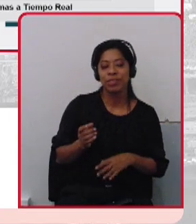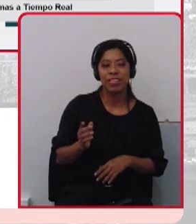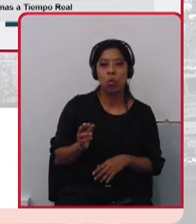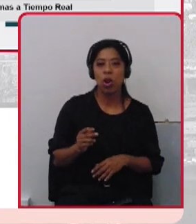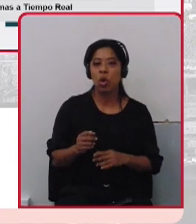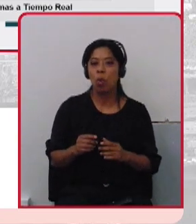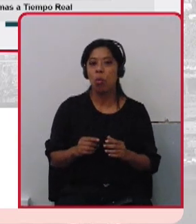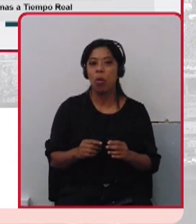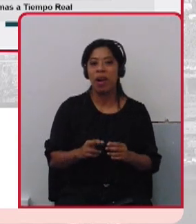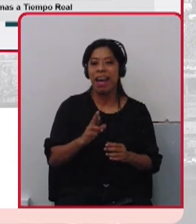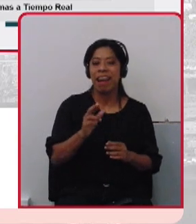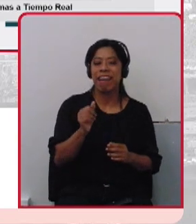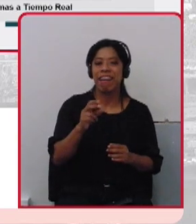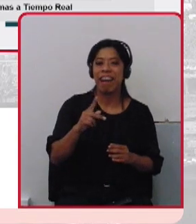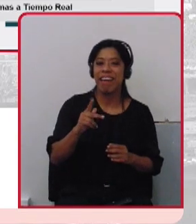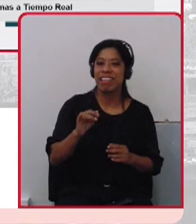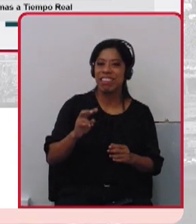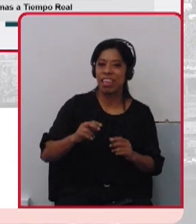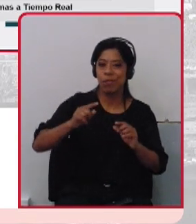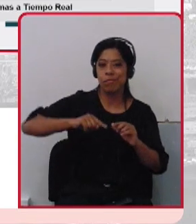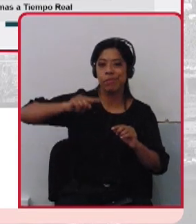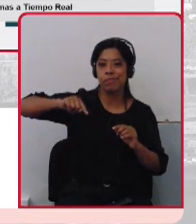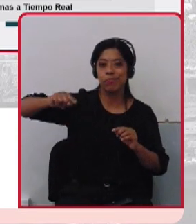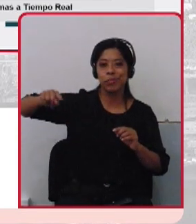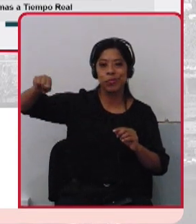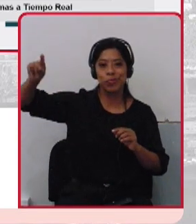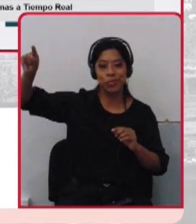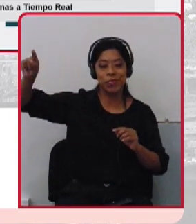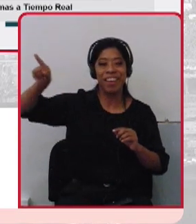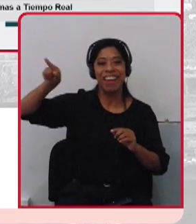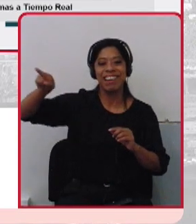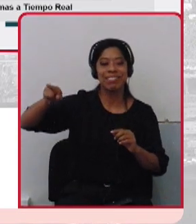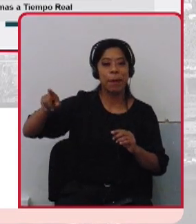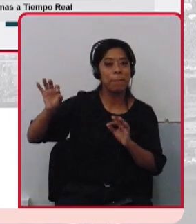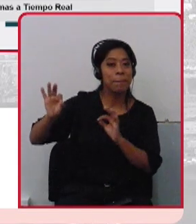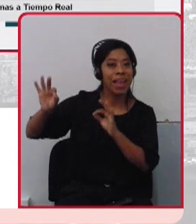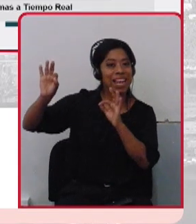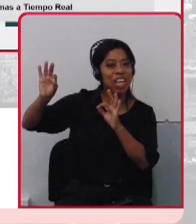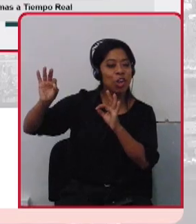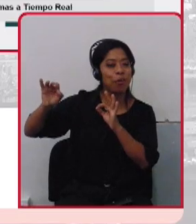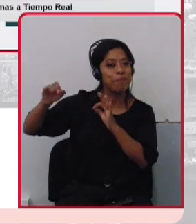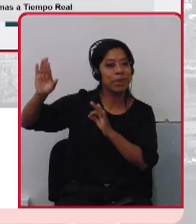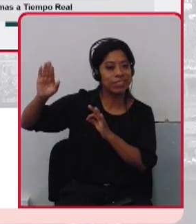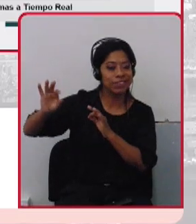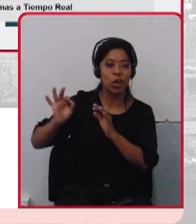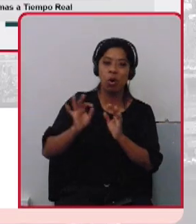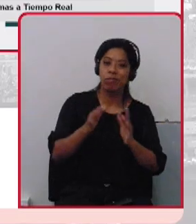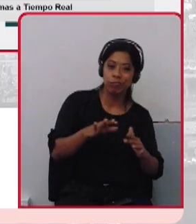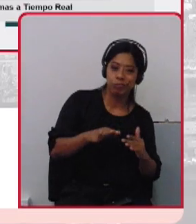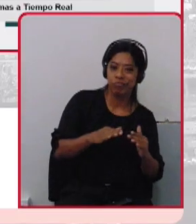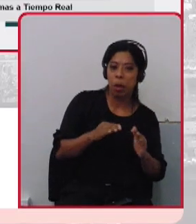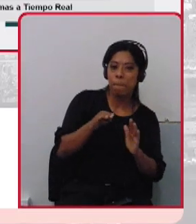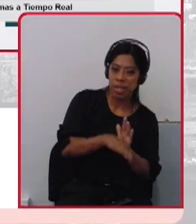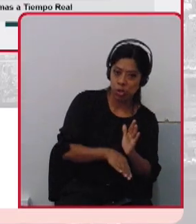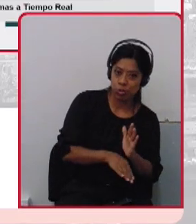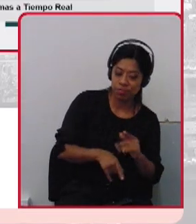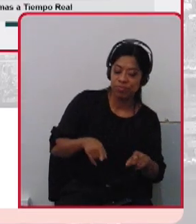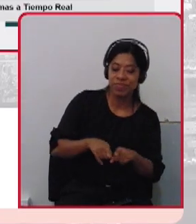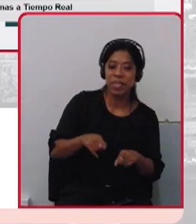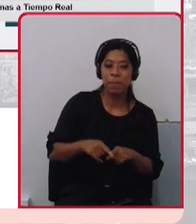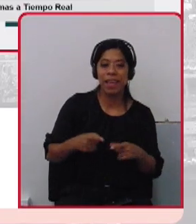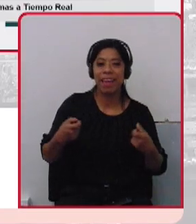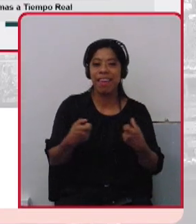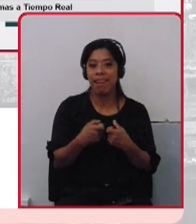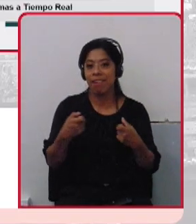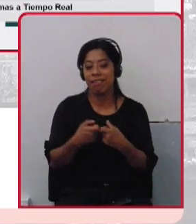un ranking de los riesgos críticos que tienen más énfasis. Por ejemplo, casi siempre es la energía